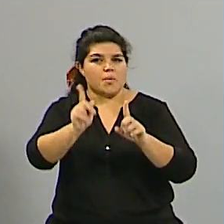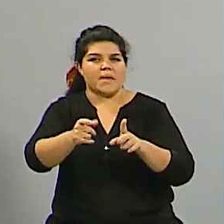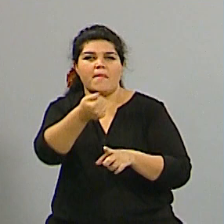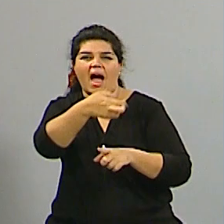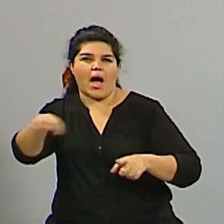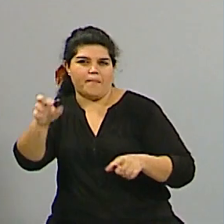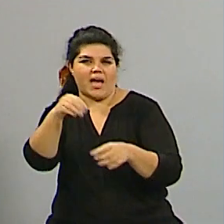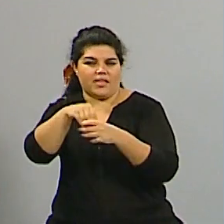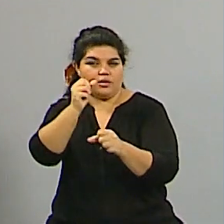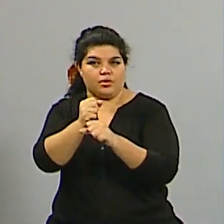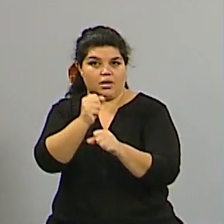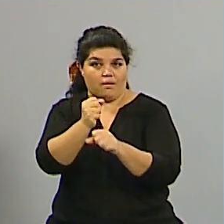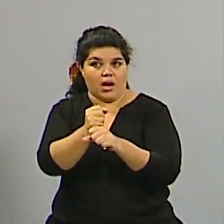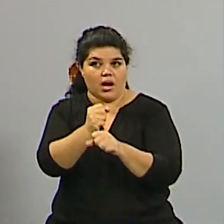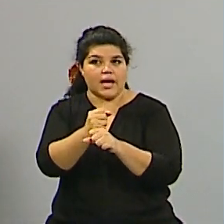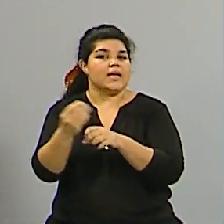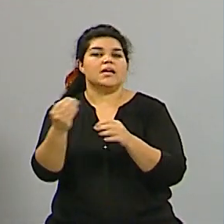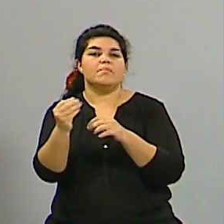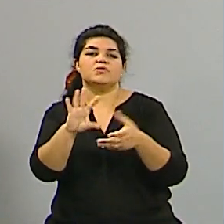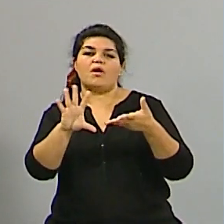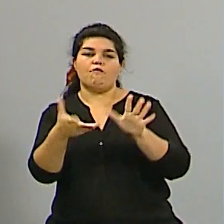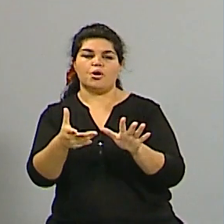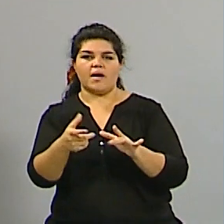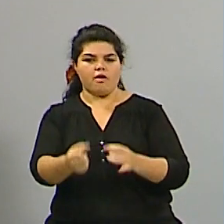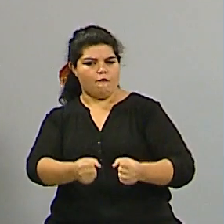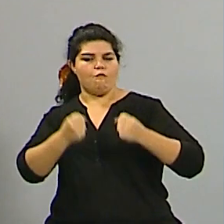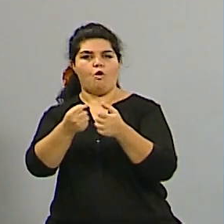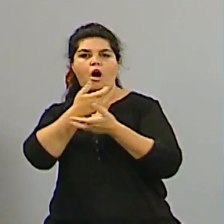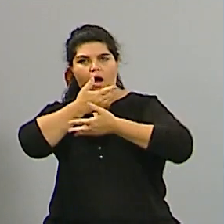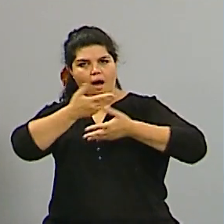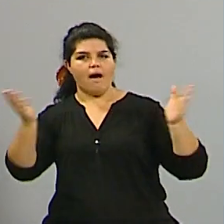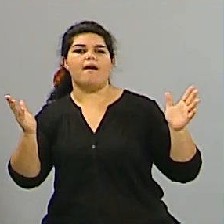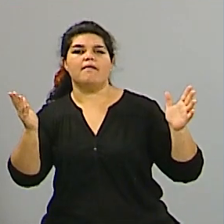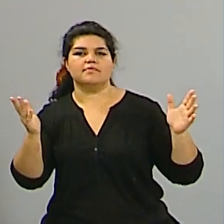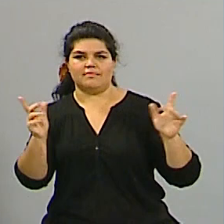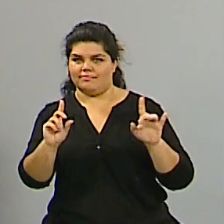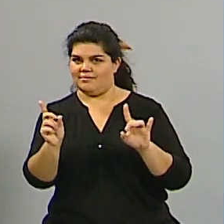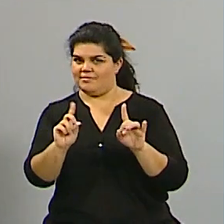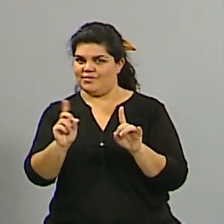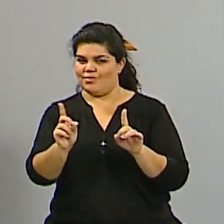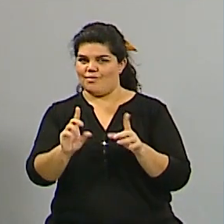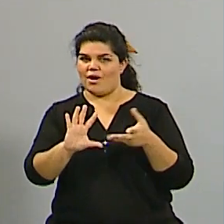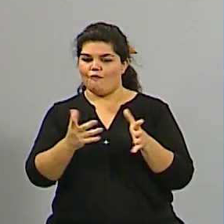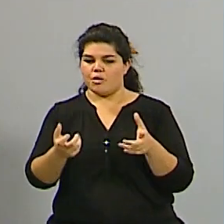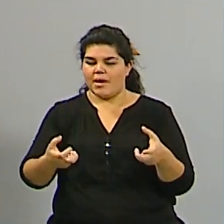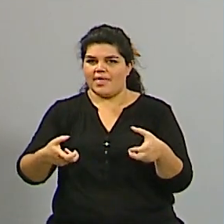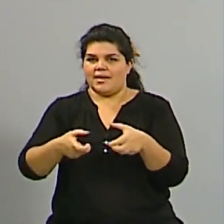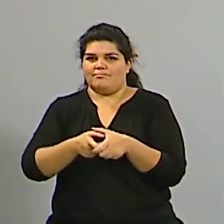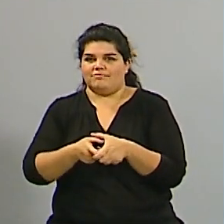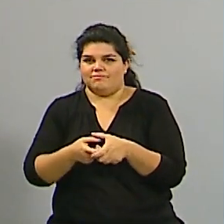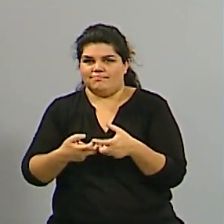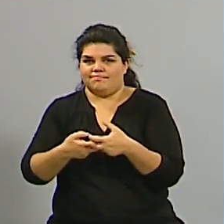de organización sindical por abajo. Mm. ¿Qué quiero decir? No son grandes apuestas de los